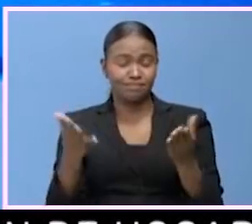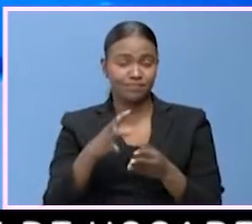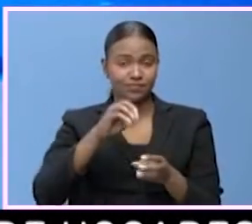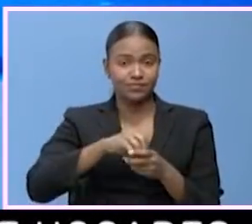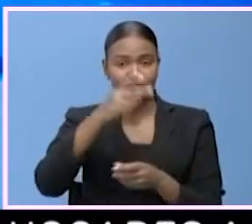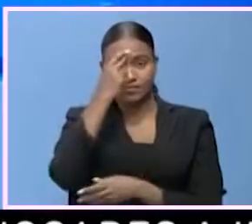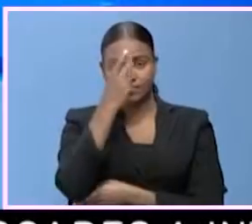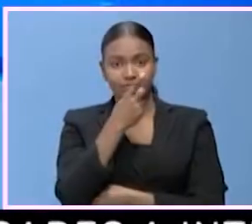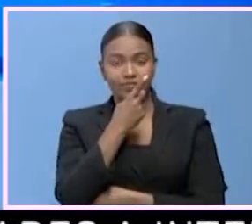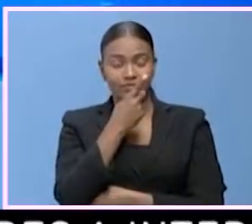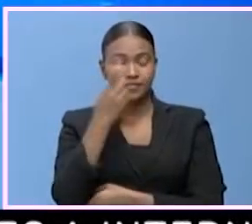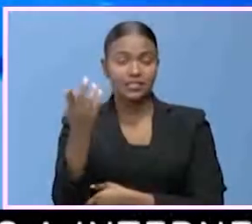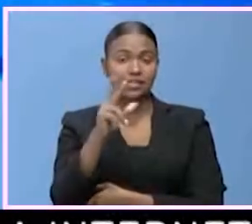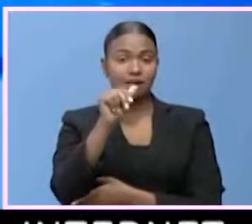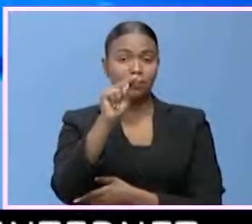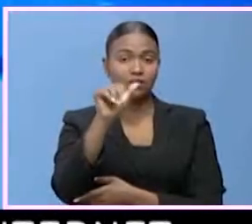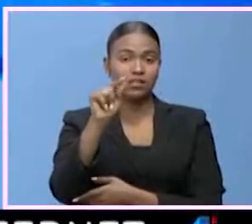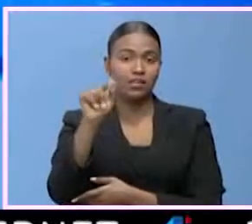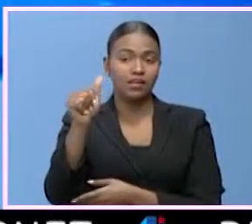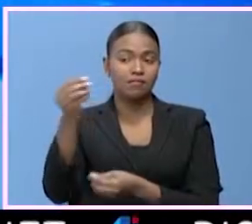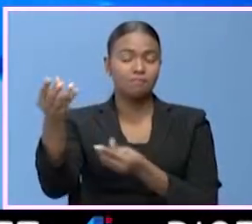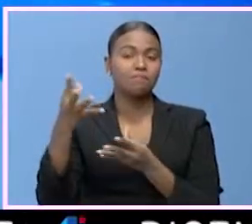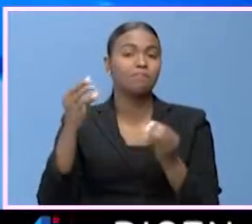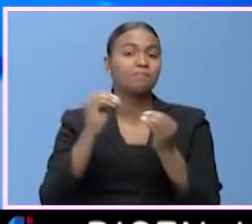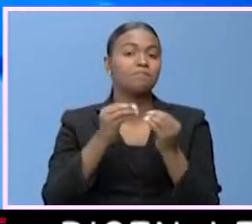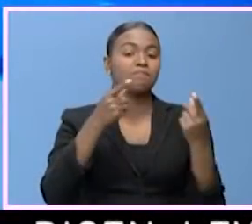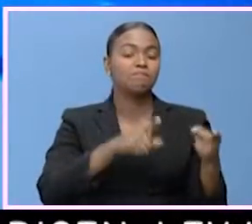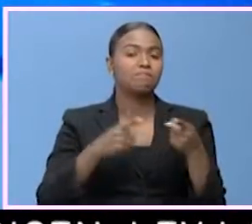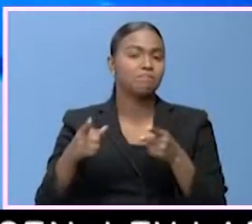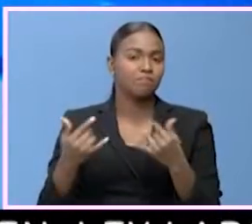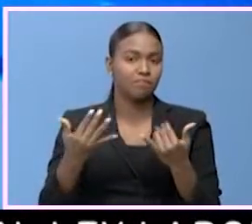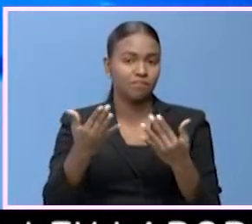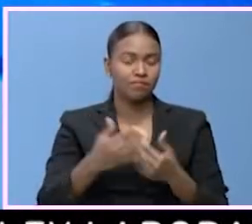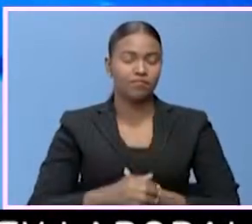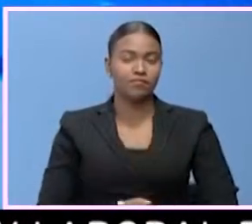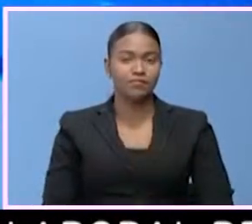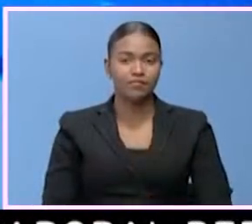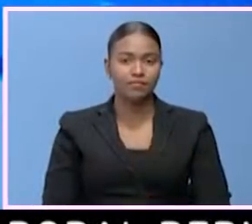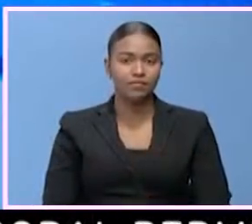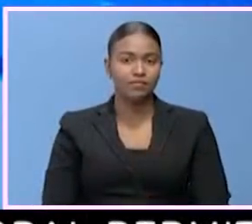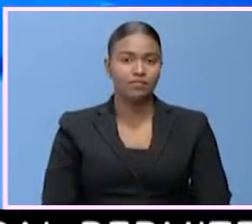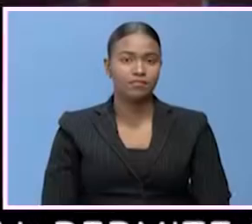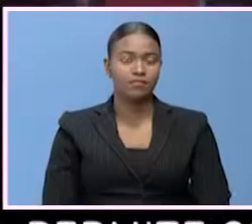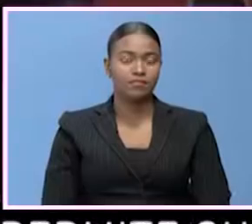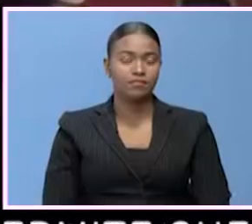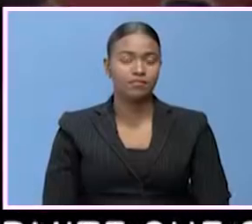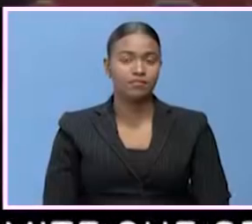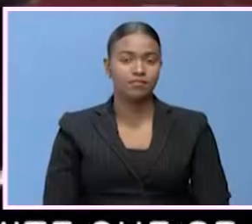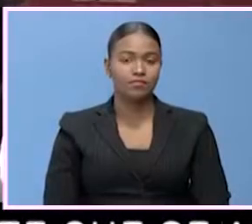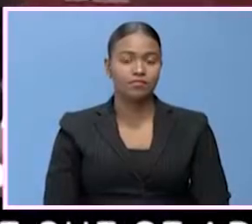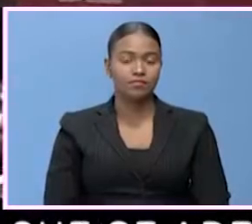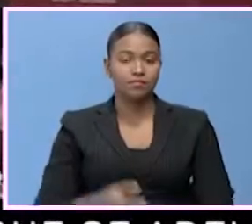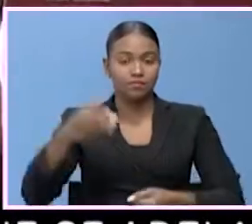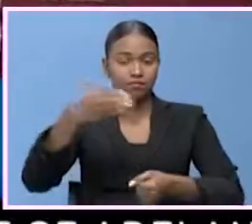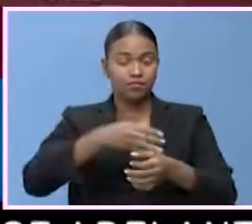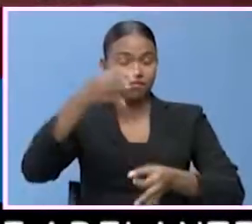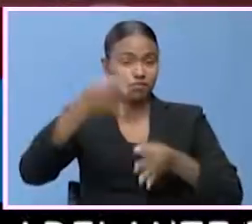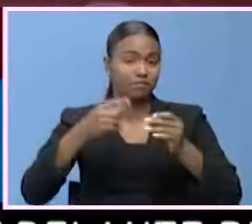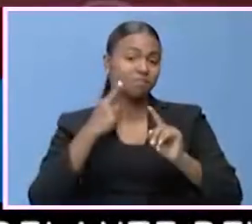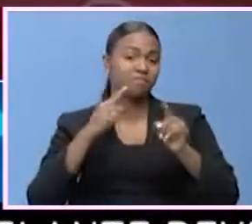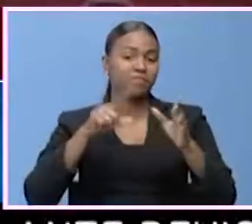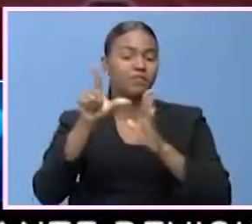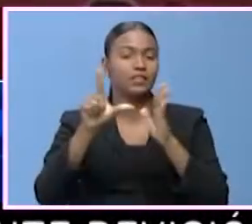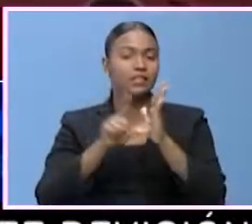República Dominicana. Ramón Santana Álvarez tiene reacciones de los diputados. Escuchemos. El decreto del Poder Ejecutivo que dispone